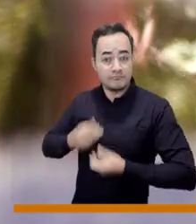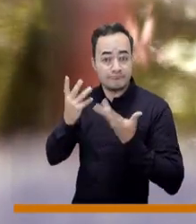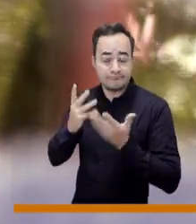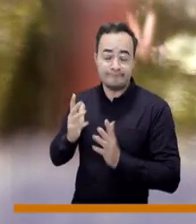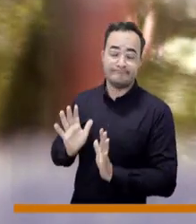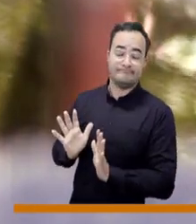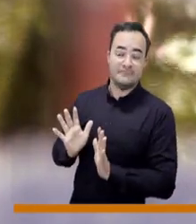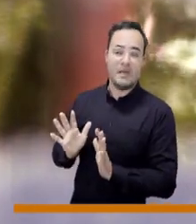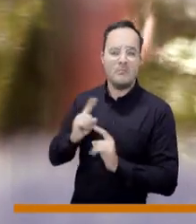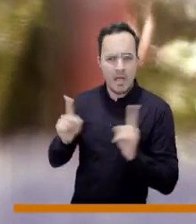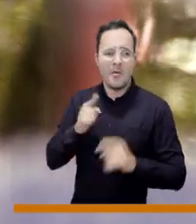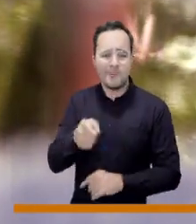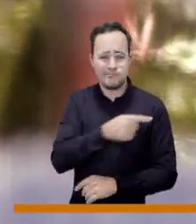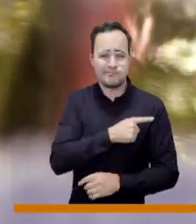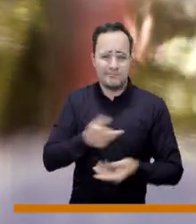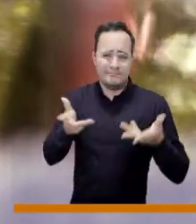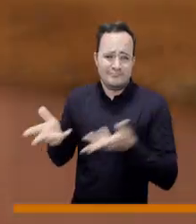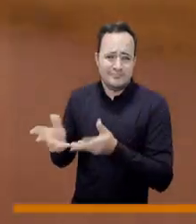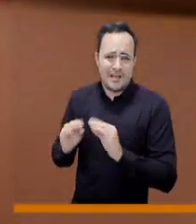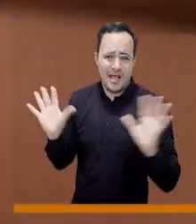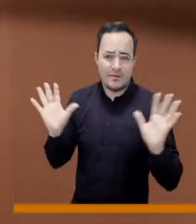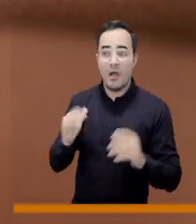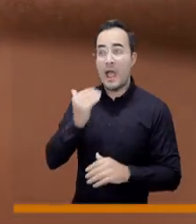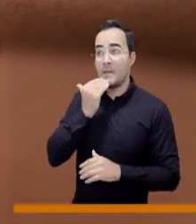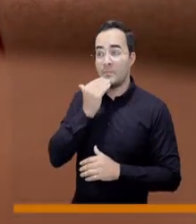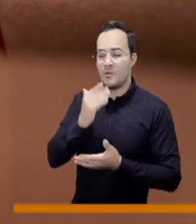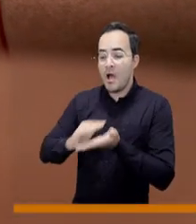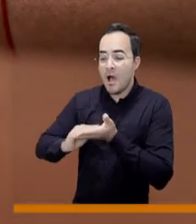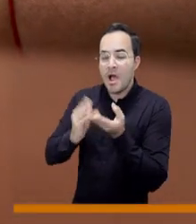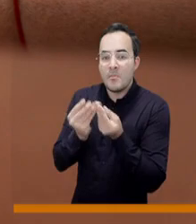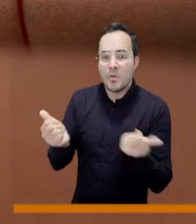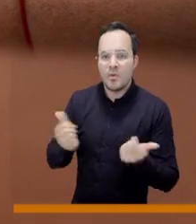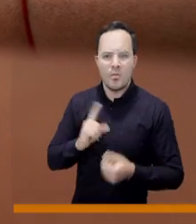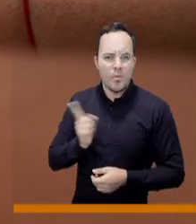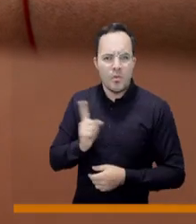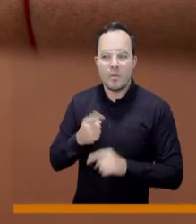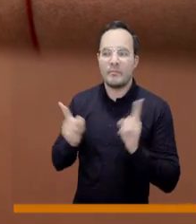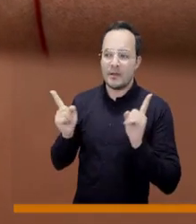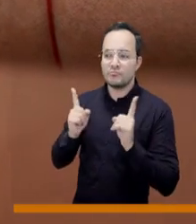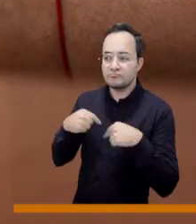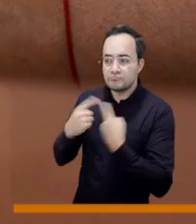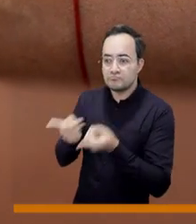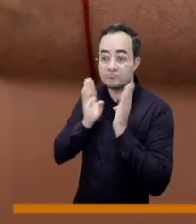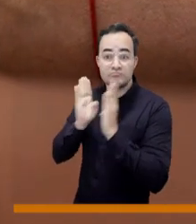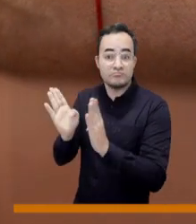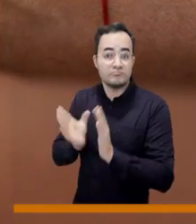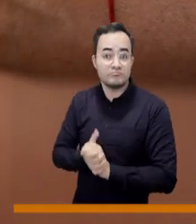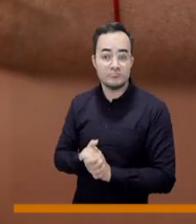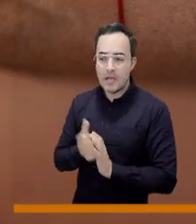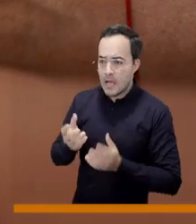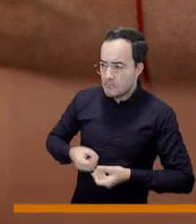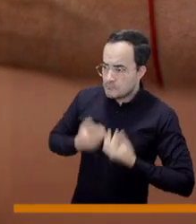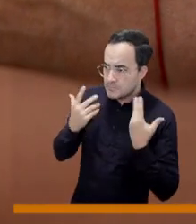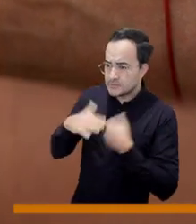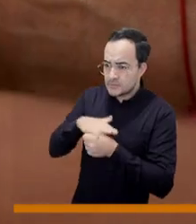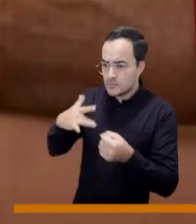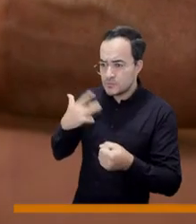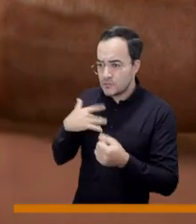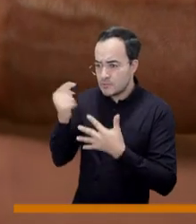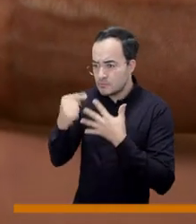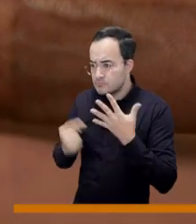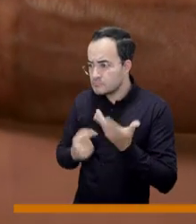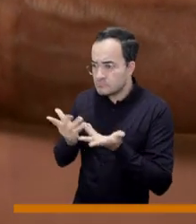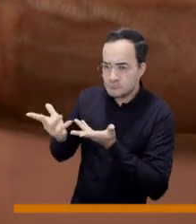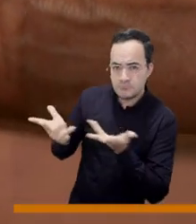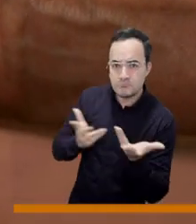de escuchar, si no dar una solución, por lo menos permitir abrir la mente a esa situación